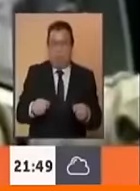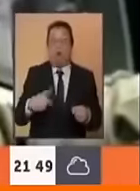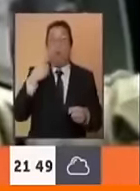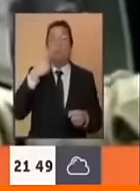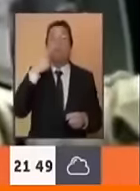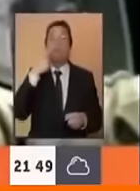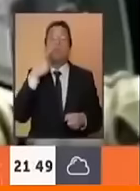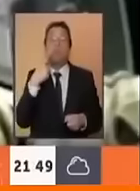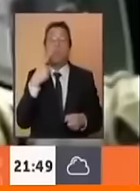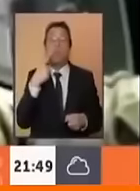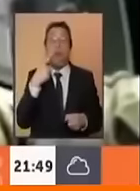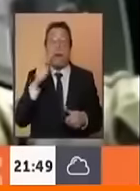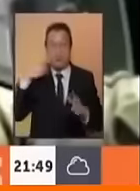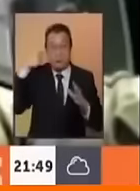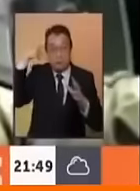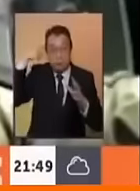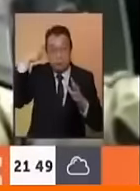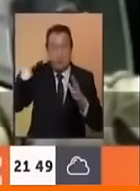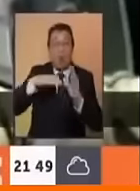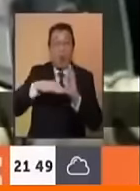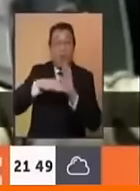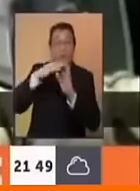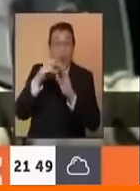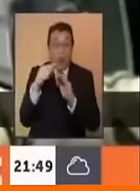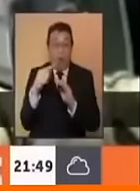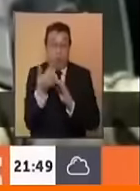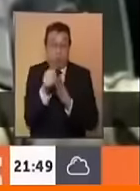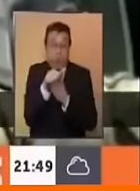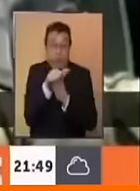pruebas en cámaras de alta G en Estados Unidos.